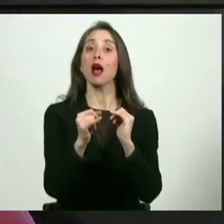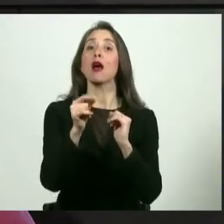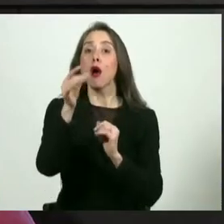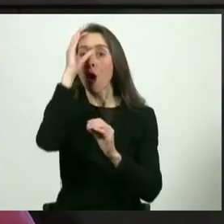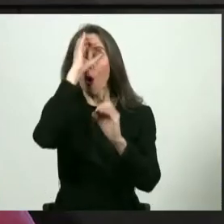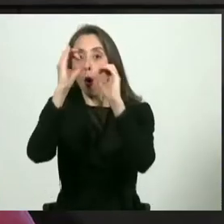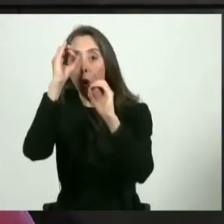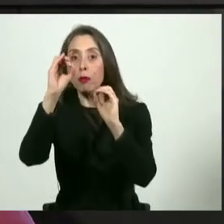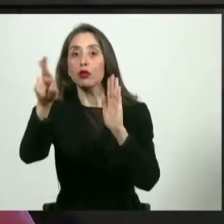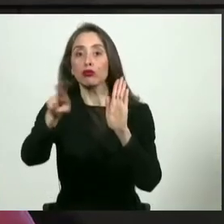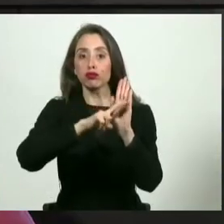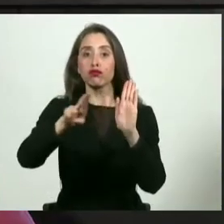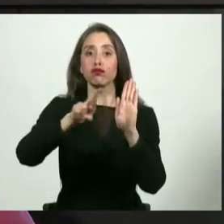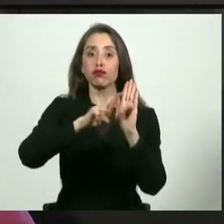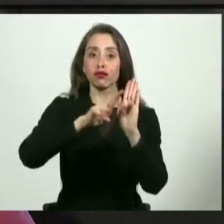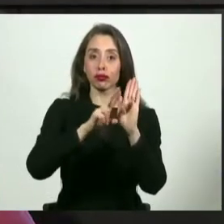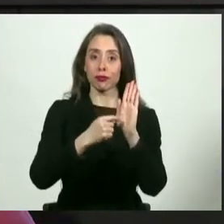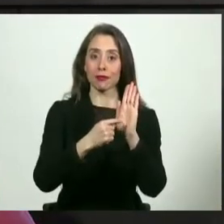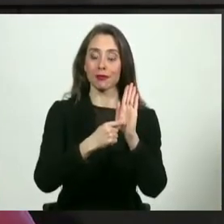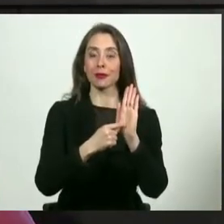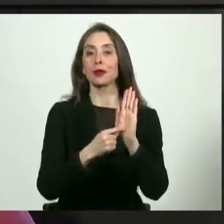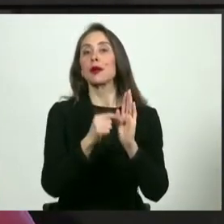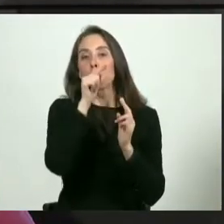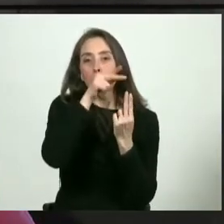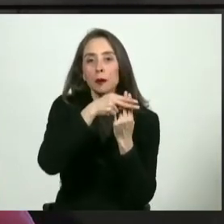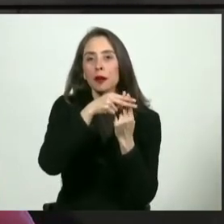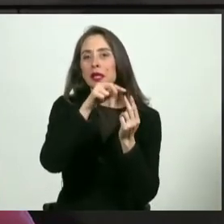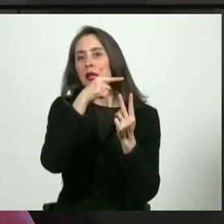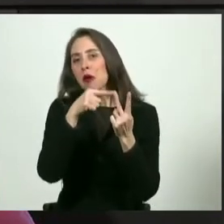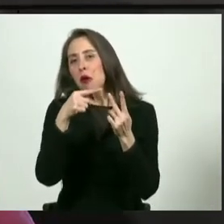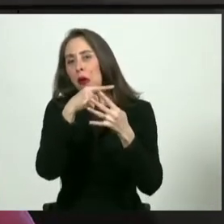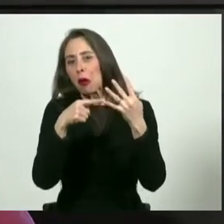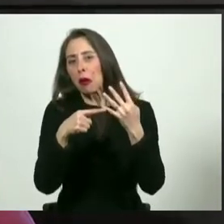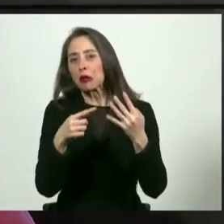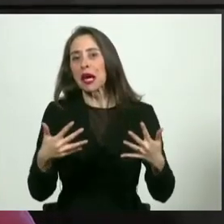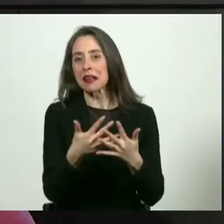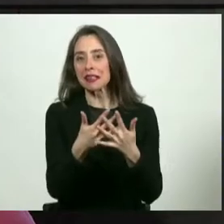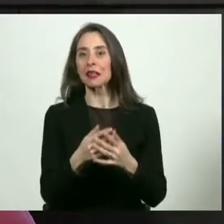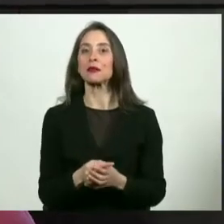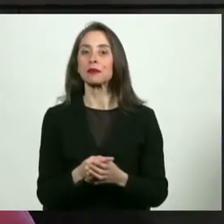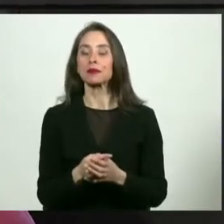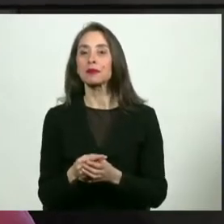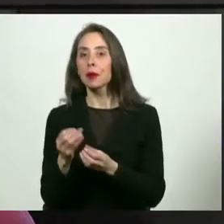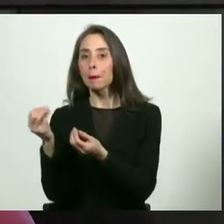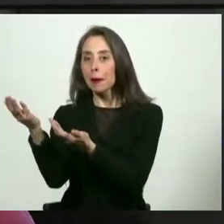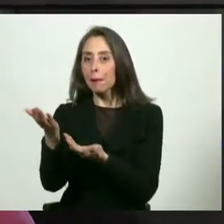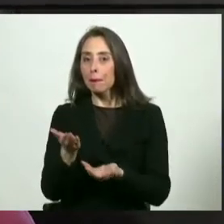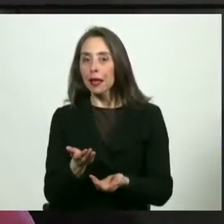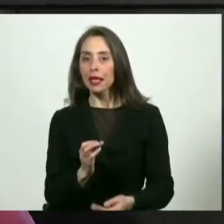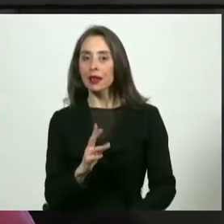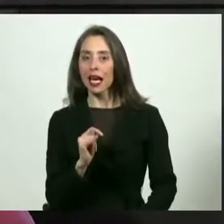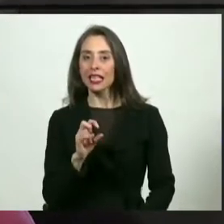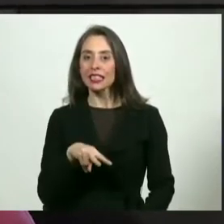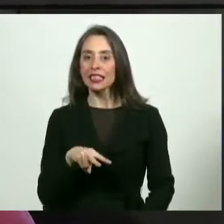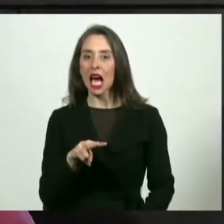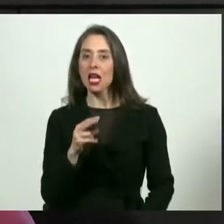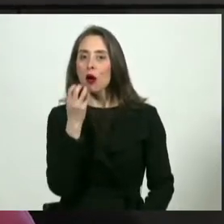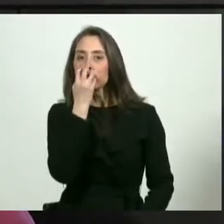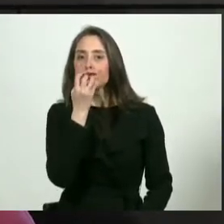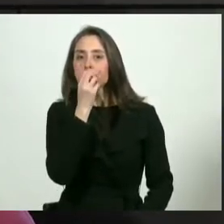sus comentarios por esa vía. Quiero presentar ahora, y le damos la bienvenida, a don Cristian